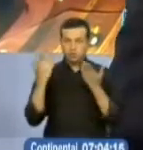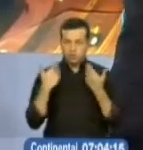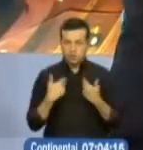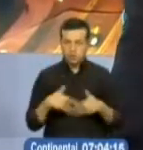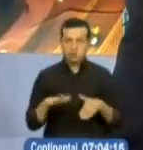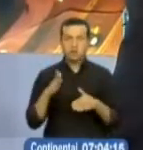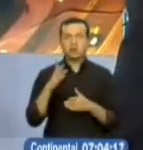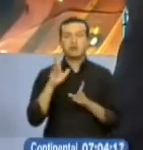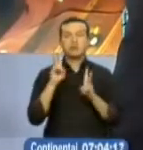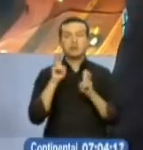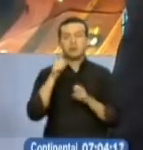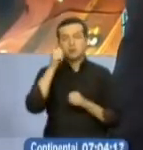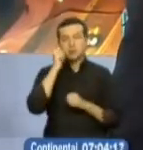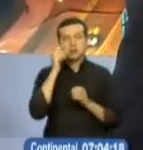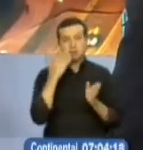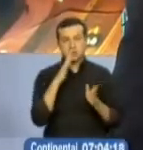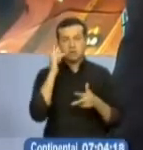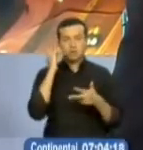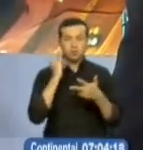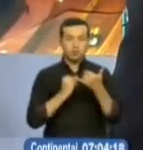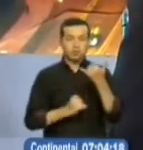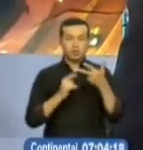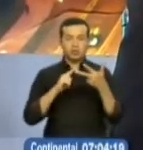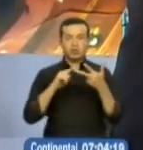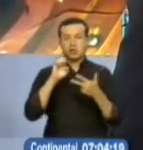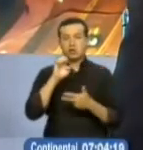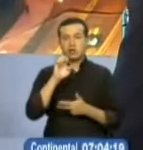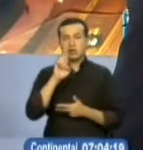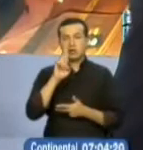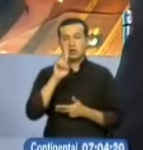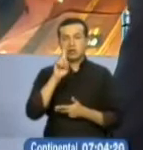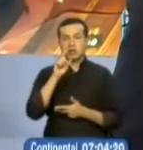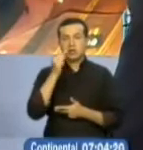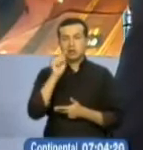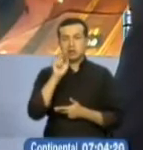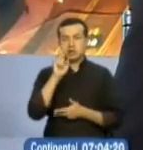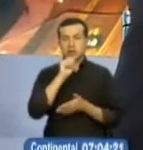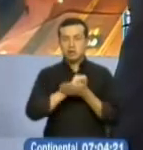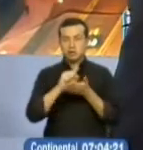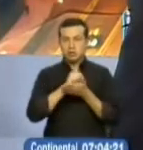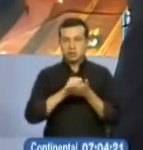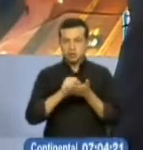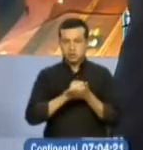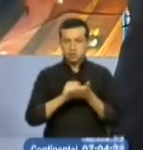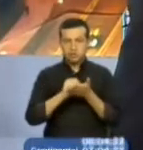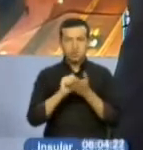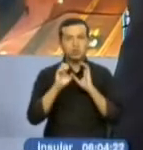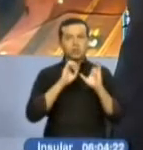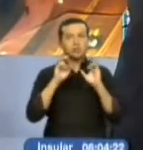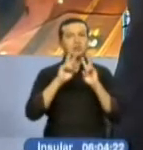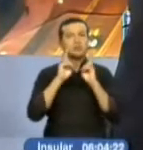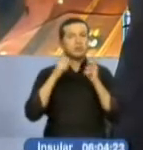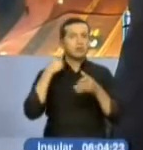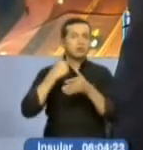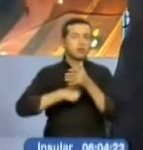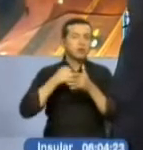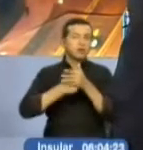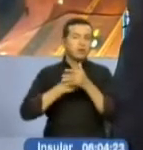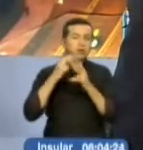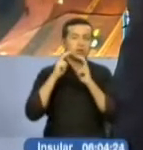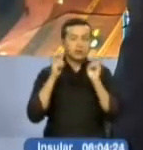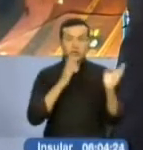y los resultados del día ayer y cerraremos con edgar alan garcía escrito con quién vamos a hablar sobre los retos en